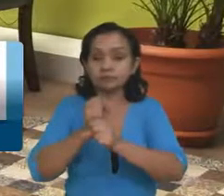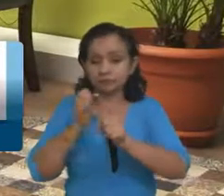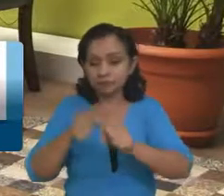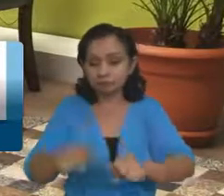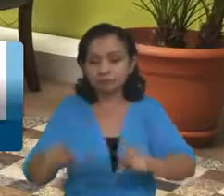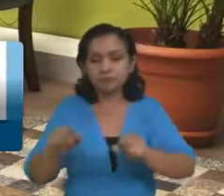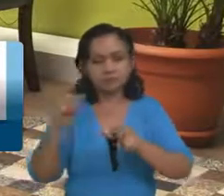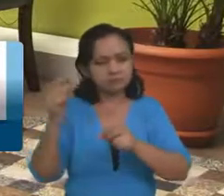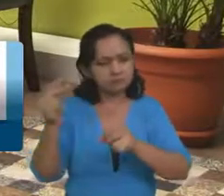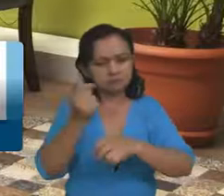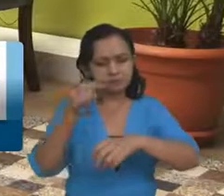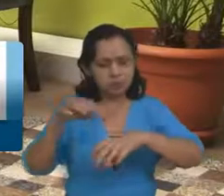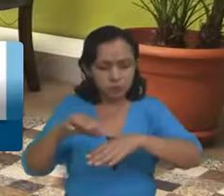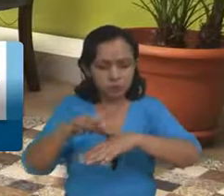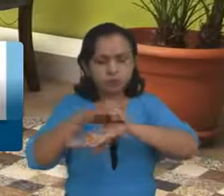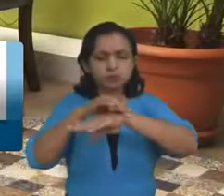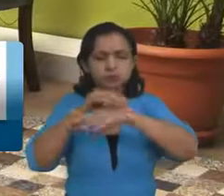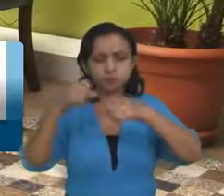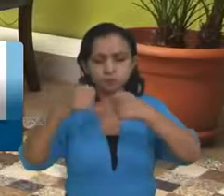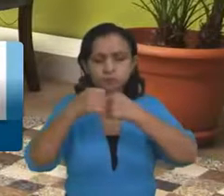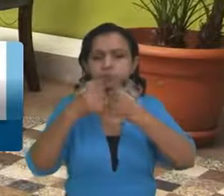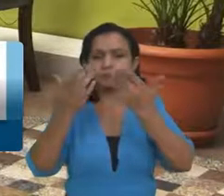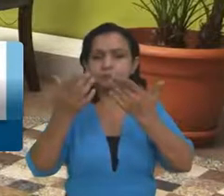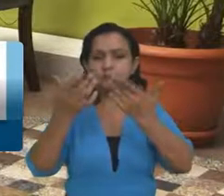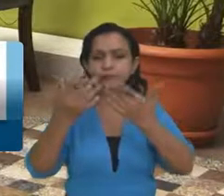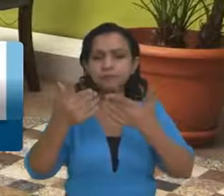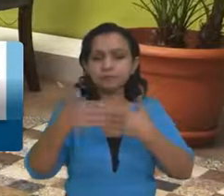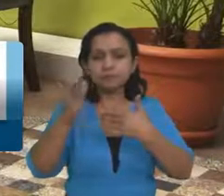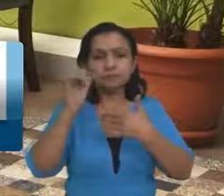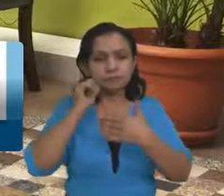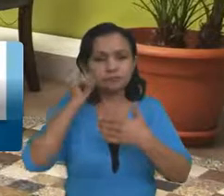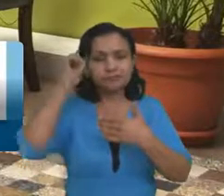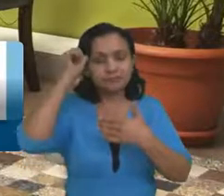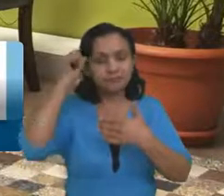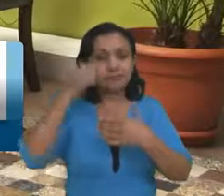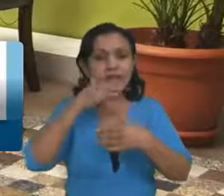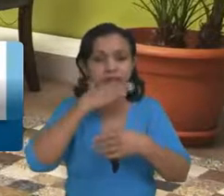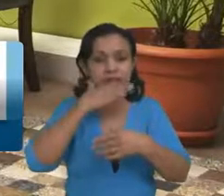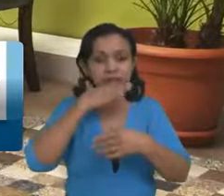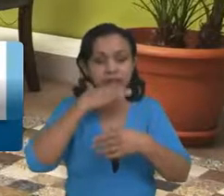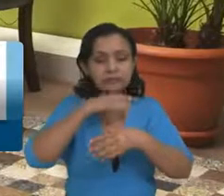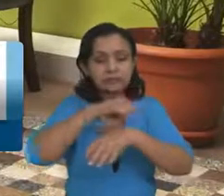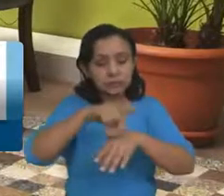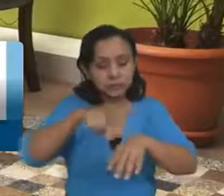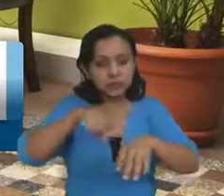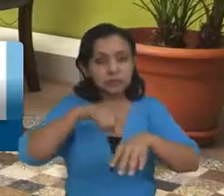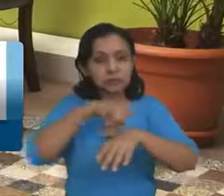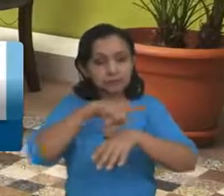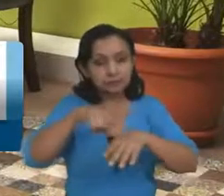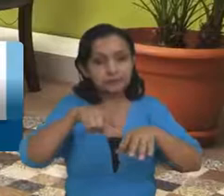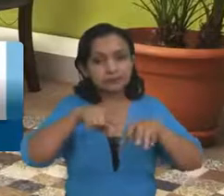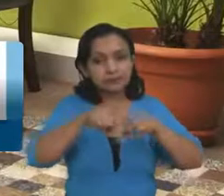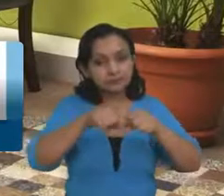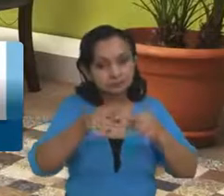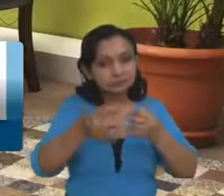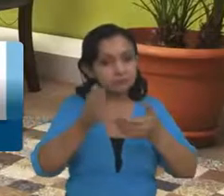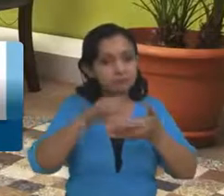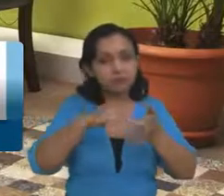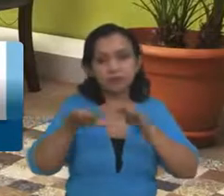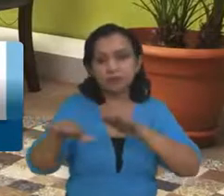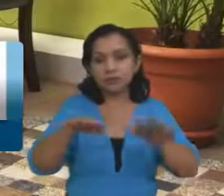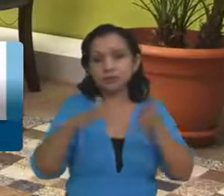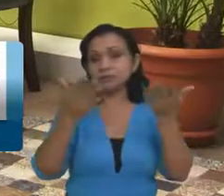de recuperación en cierto periodo de tiempo. Exacto. Y la persona adulta pues requerirá 100 casos, ¿verdad?